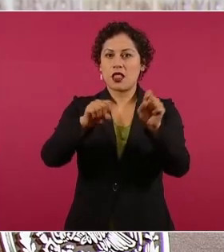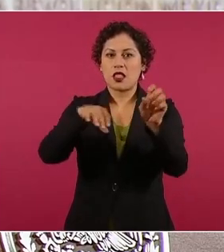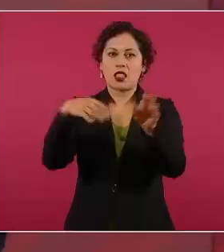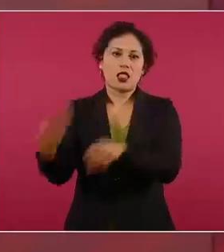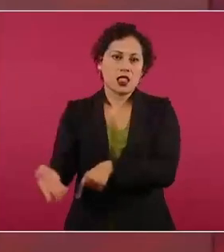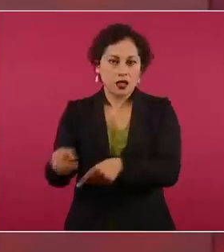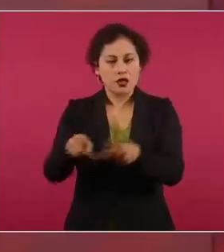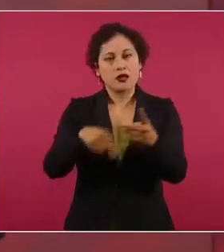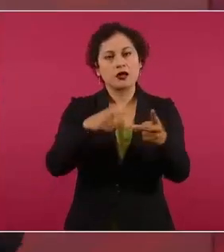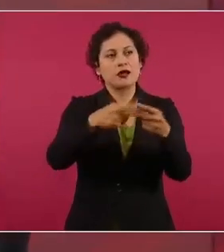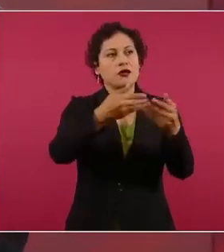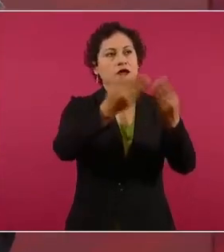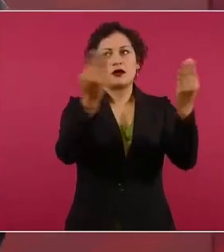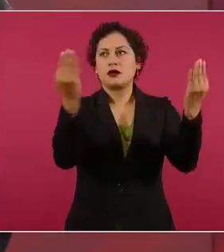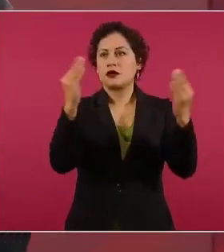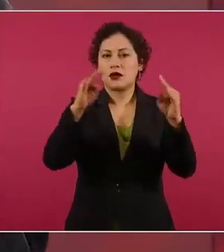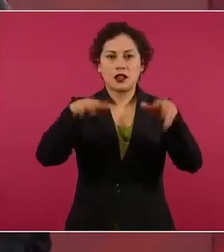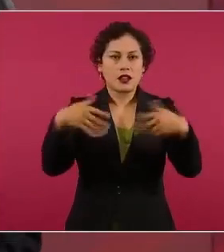Entonces,